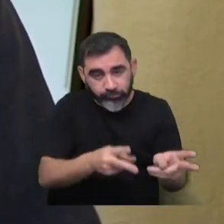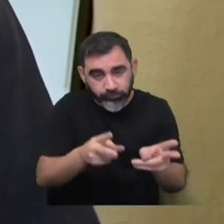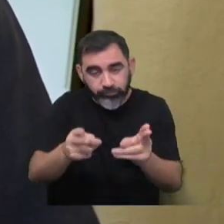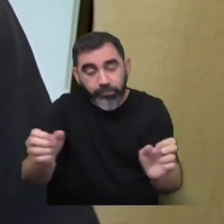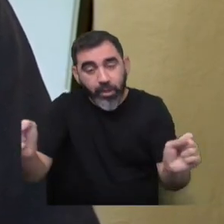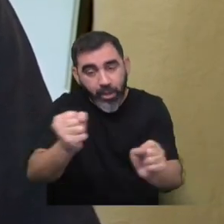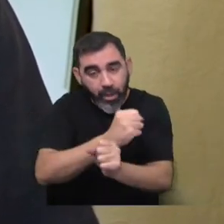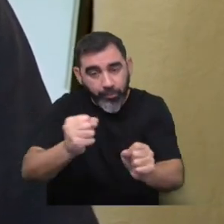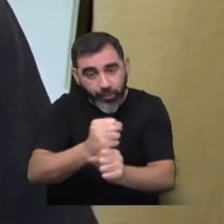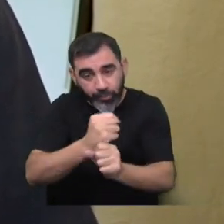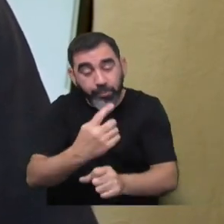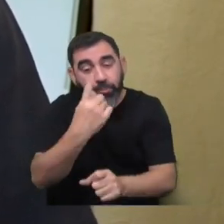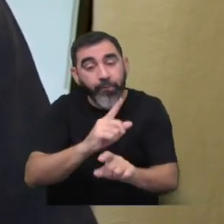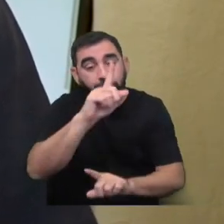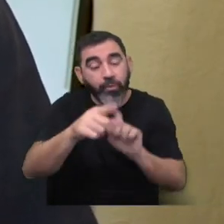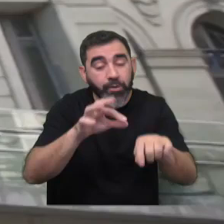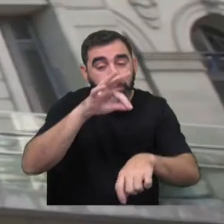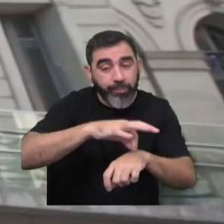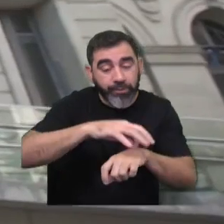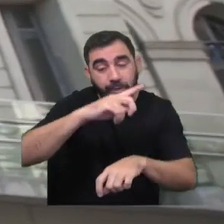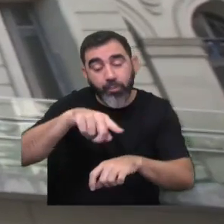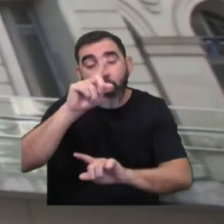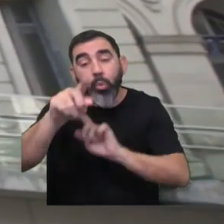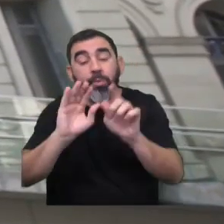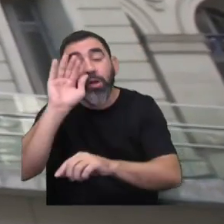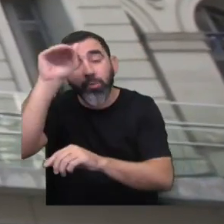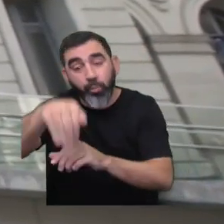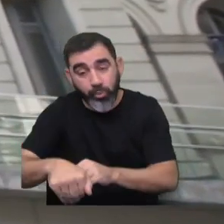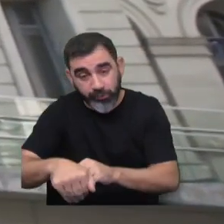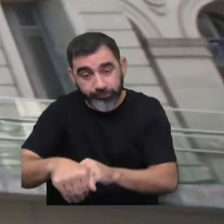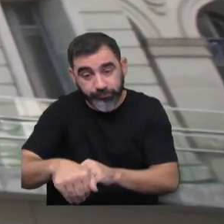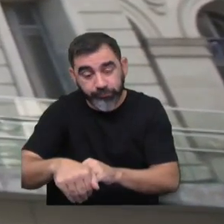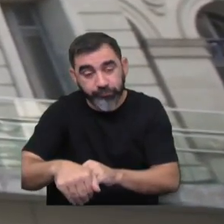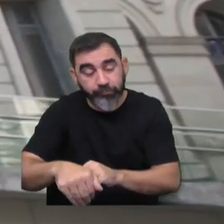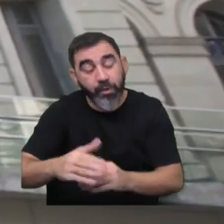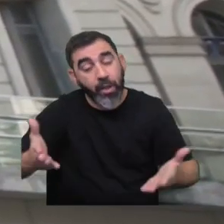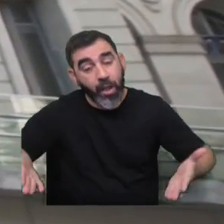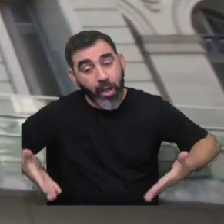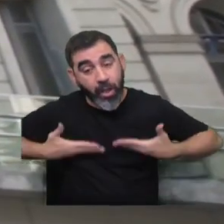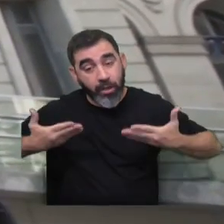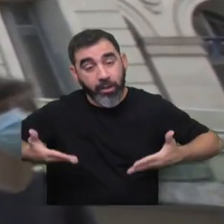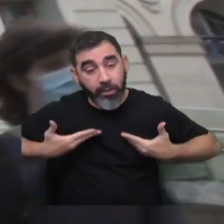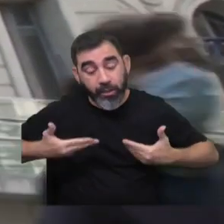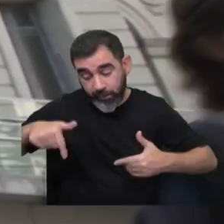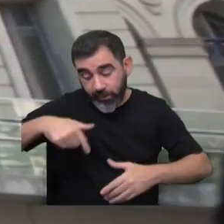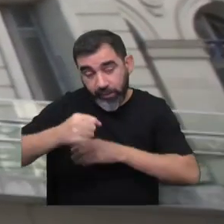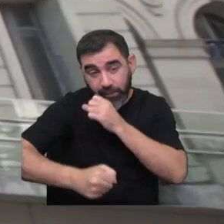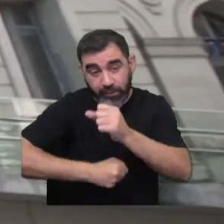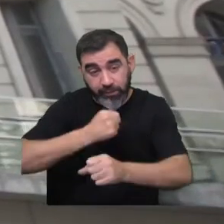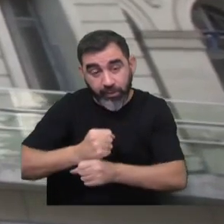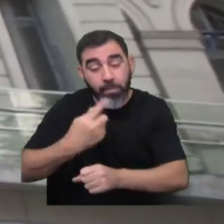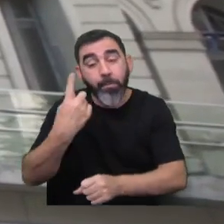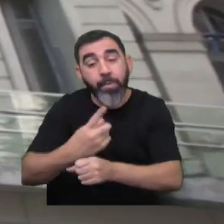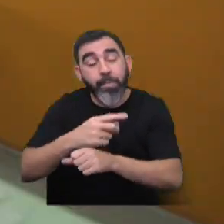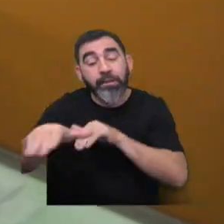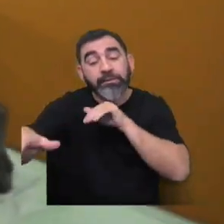aprobación, primero por la Facultad de Medicina y luego por la Universidad de la República, y tenemos la alegría de decir que este año se hizo el primer